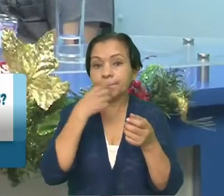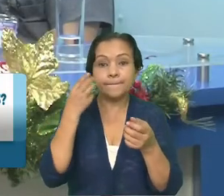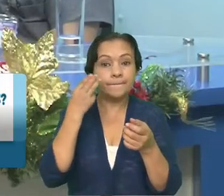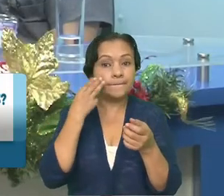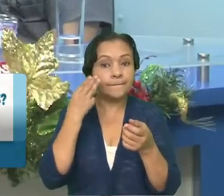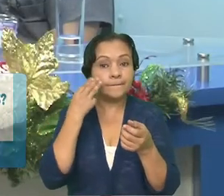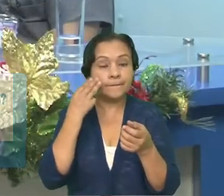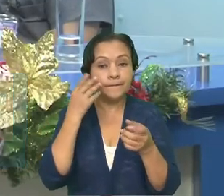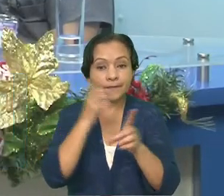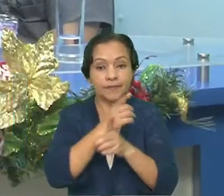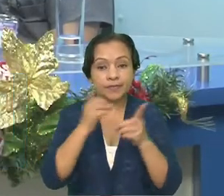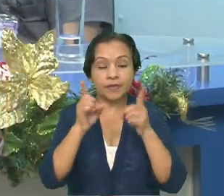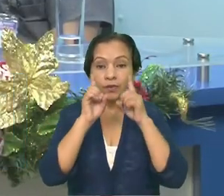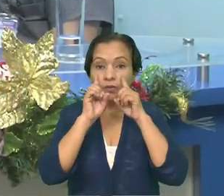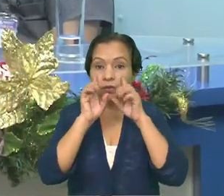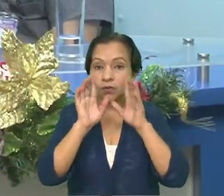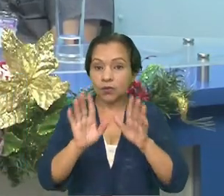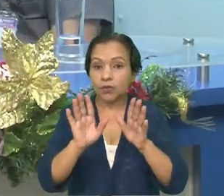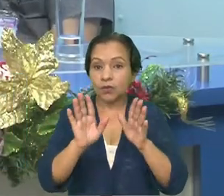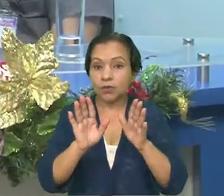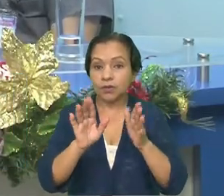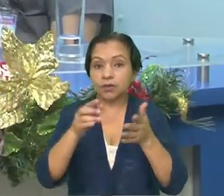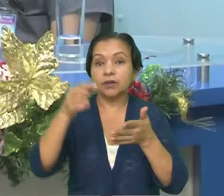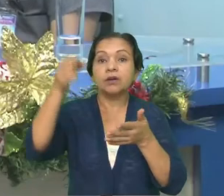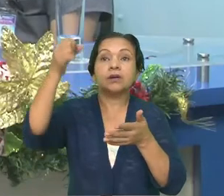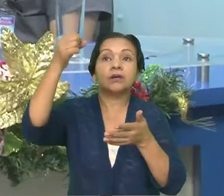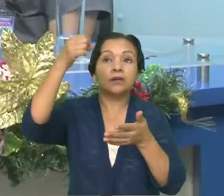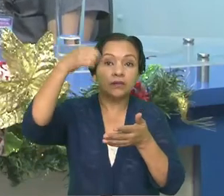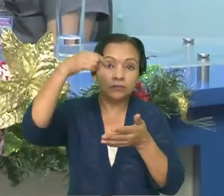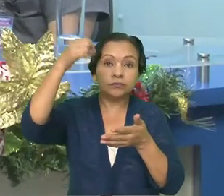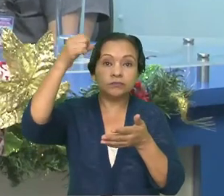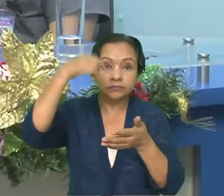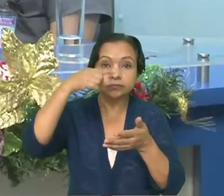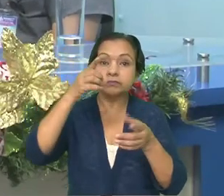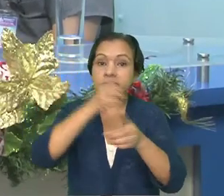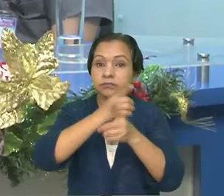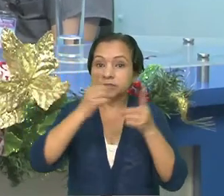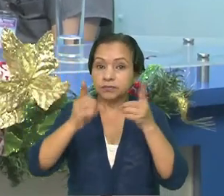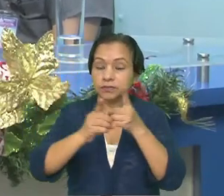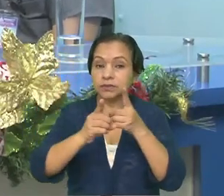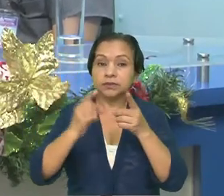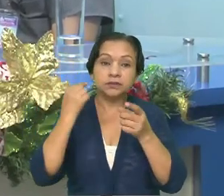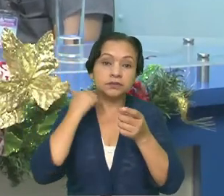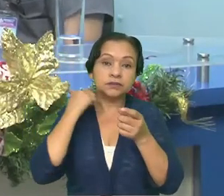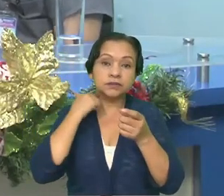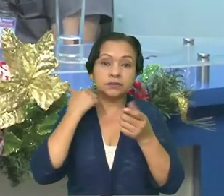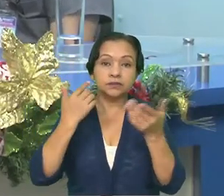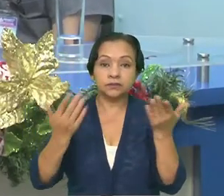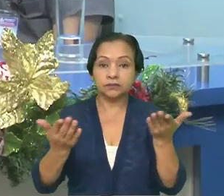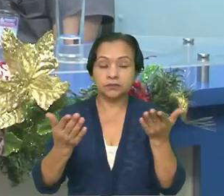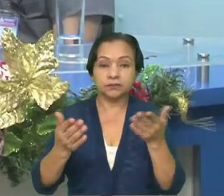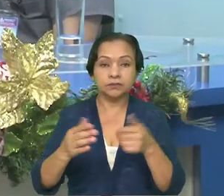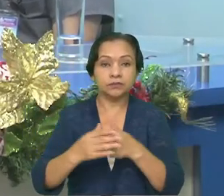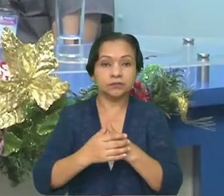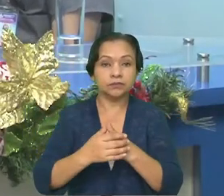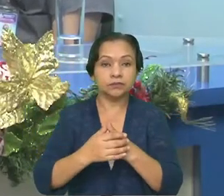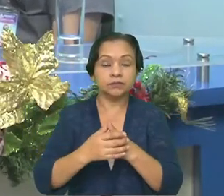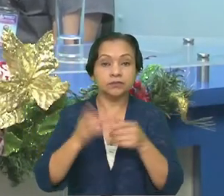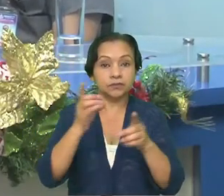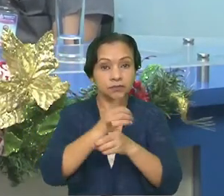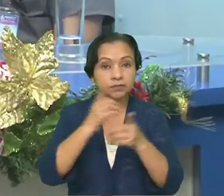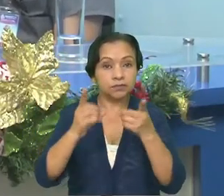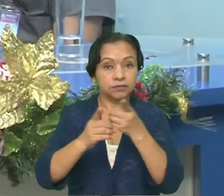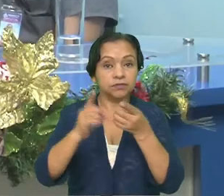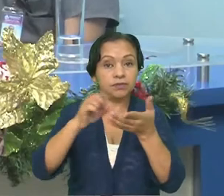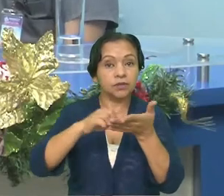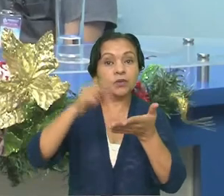tienen que se les cumpla el esquema de vacunas. Las vacunas se tienen que cumplir, aclaro. Okay, sí, no es que esté diciendo en contra de la vacuna. Sí, pues sí, que se, sí,